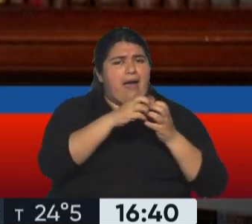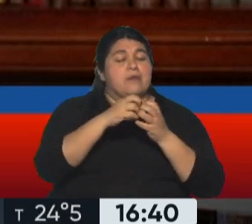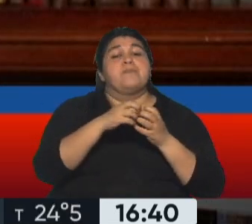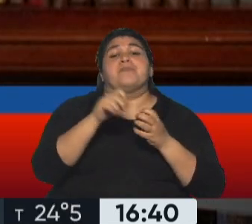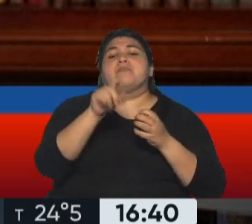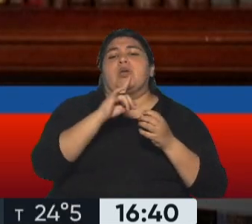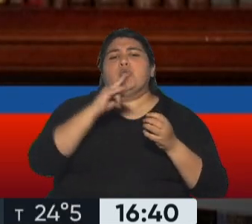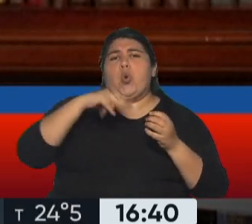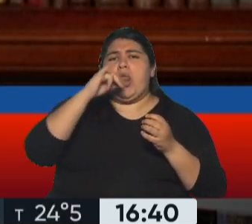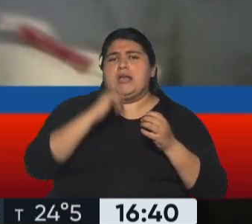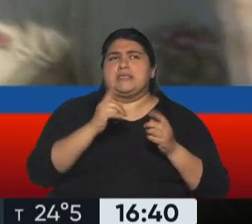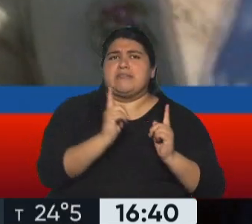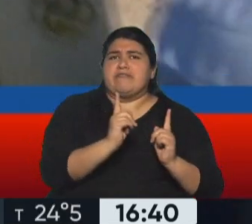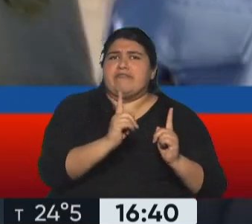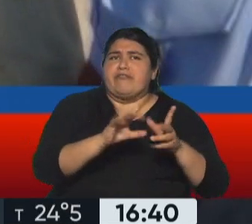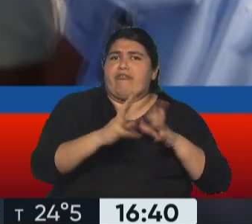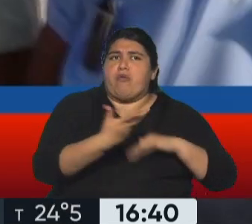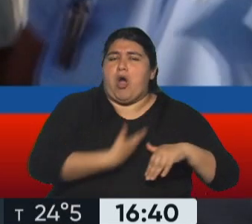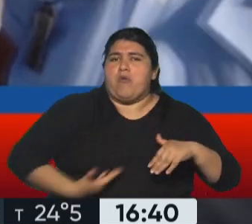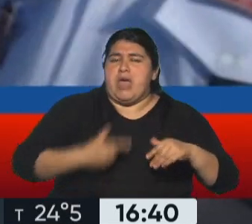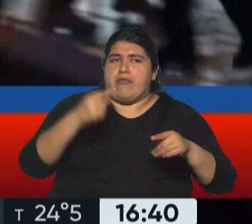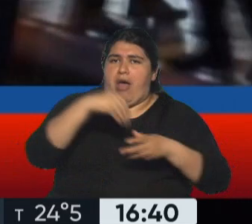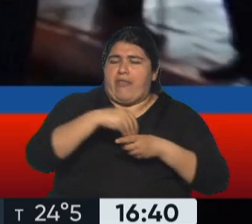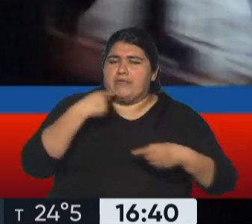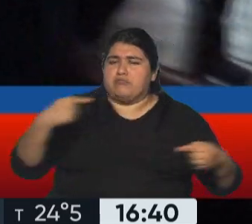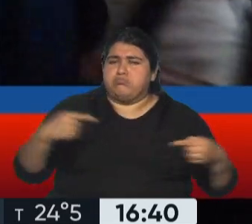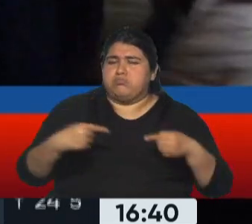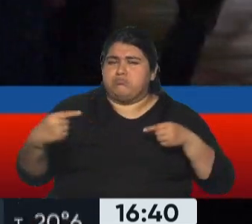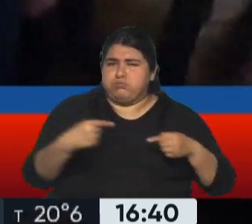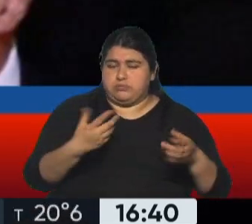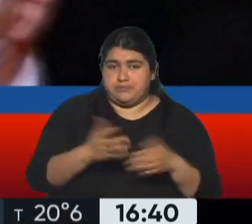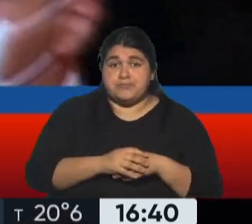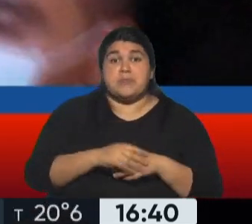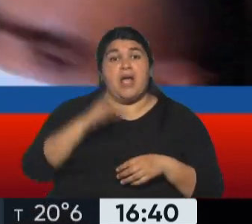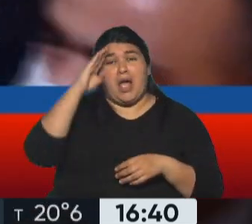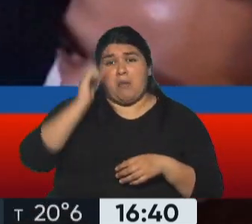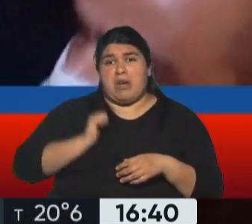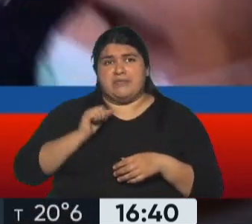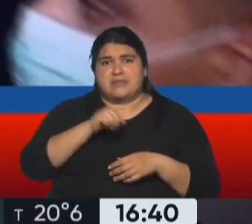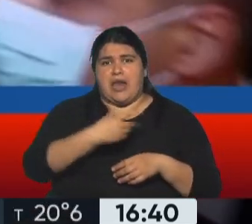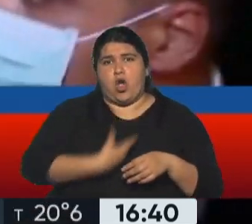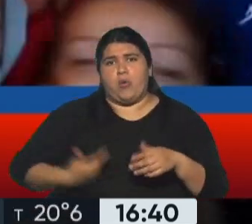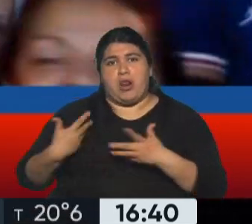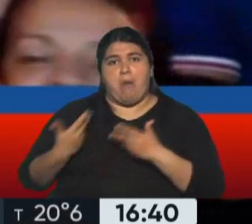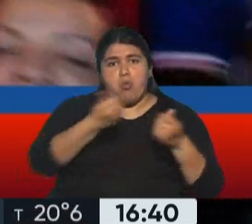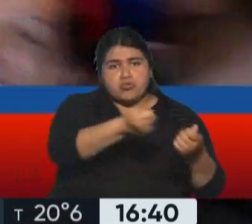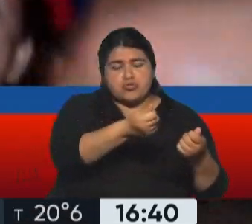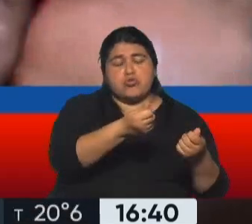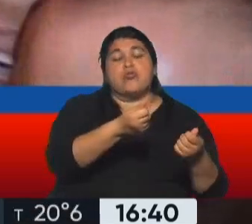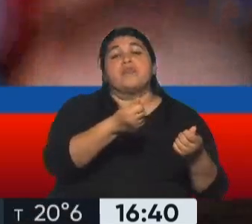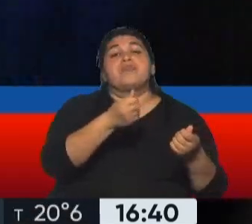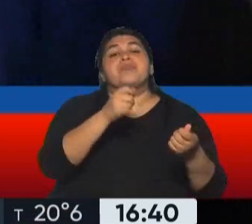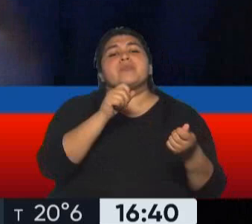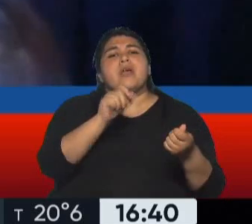Túnez en una situación institucional de tensión: el respaldo de las Fuerzas Armadas y una importante popularidad que se sustenta